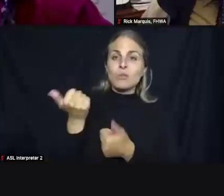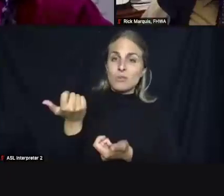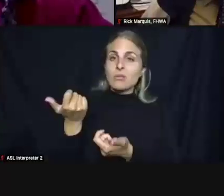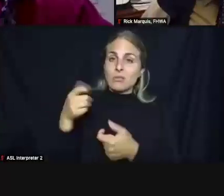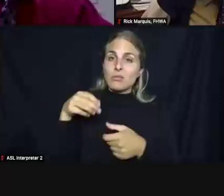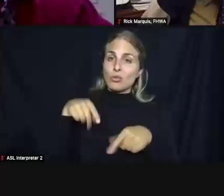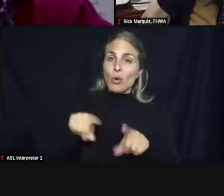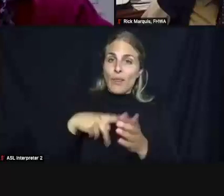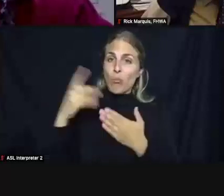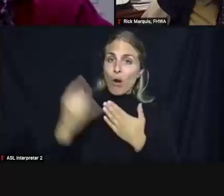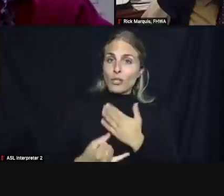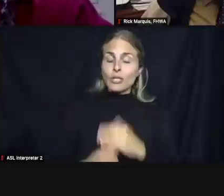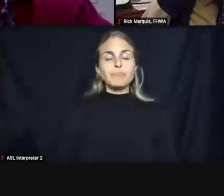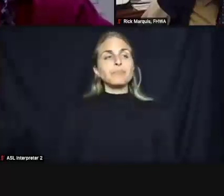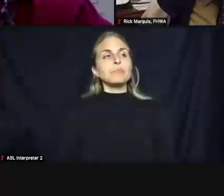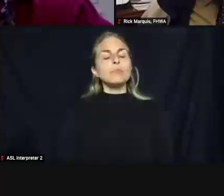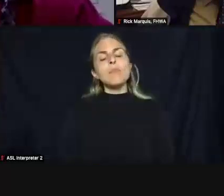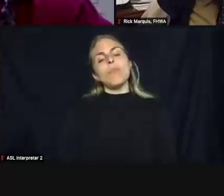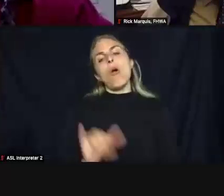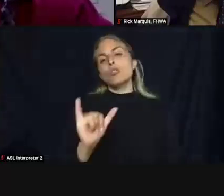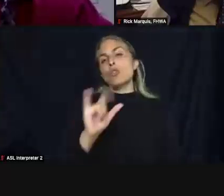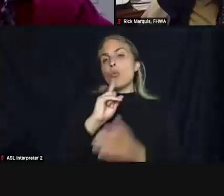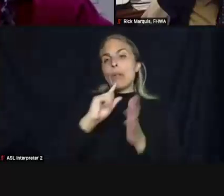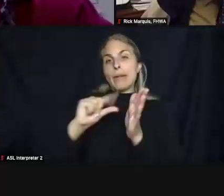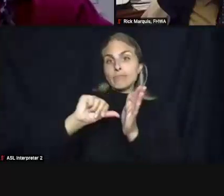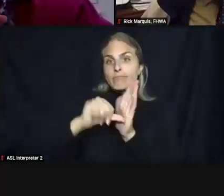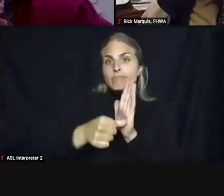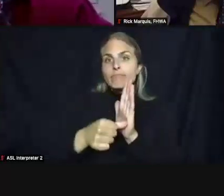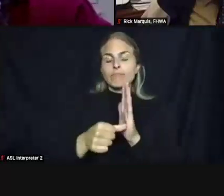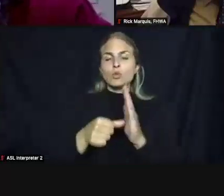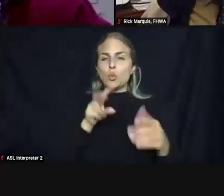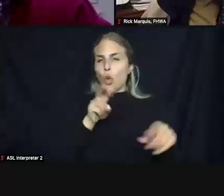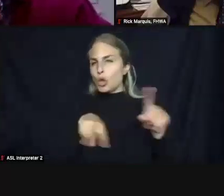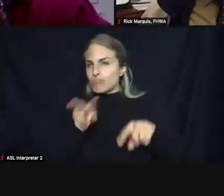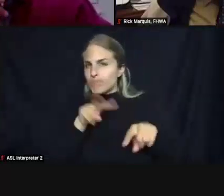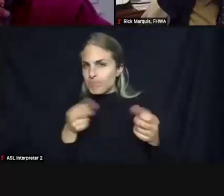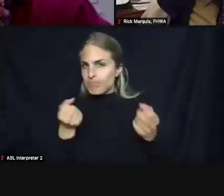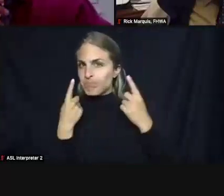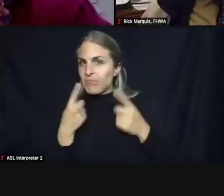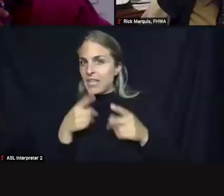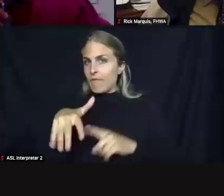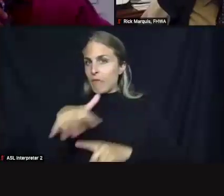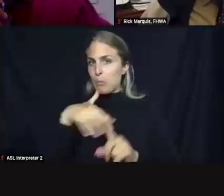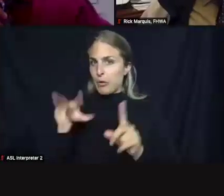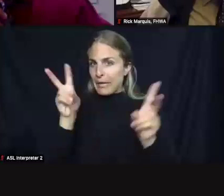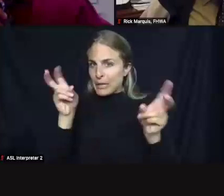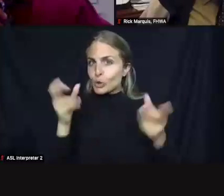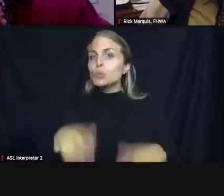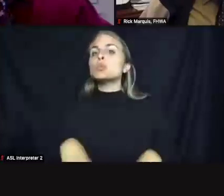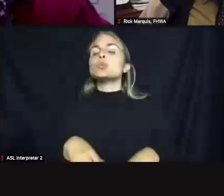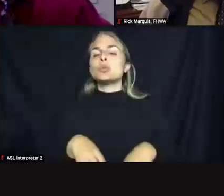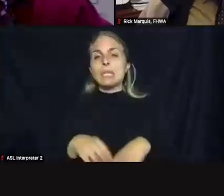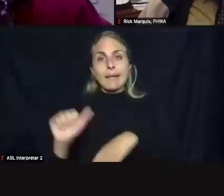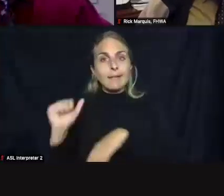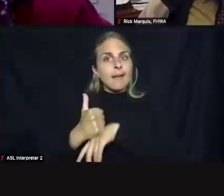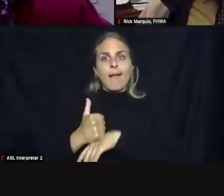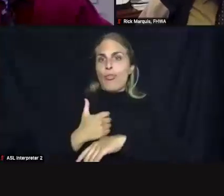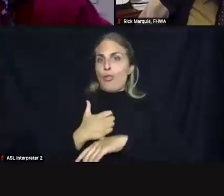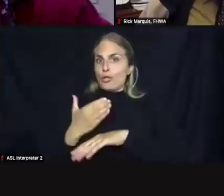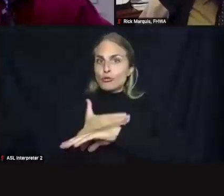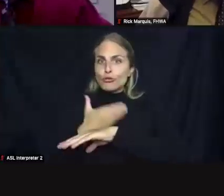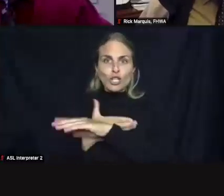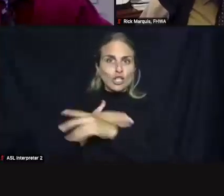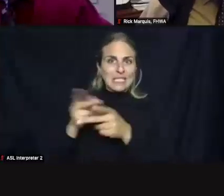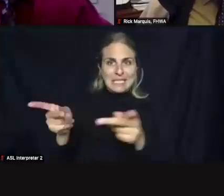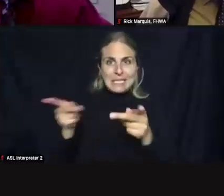racializadas, porque van a ser las personas más impactadas. También es imperativo tomar en cuenta